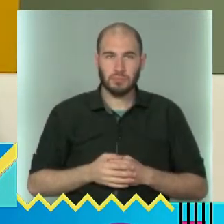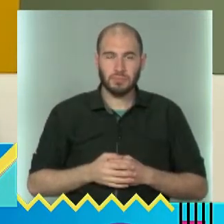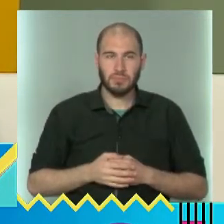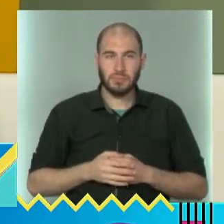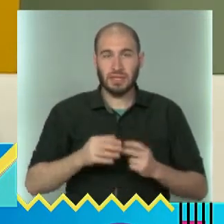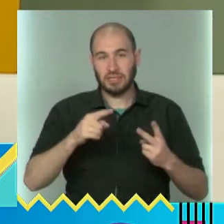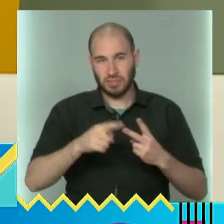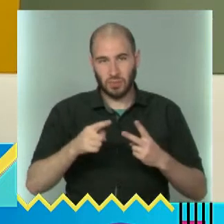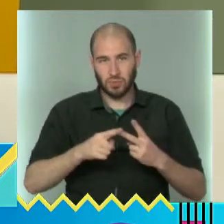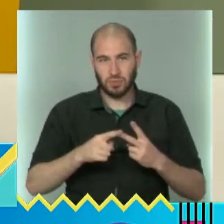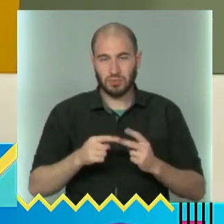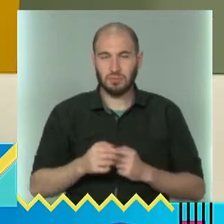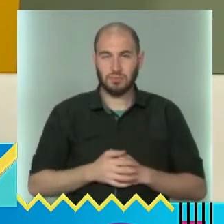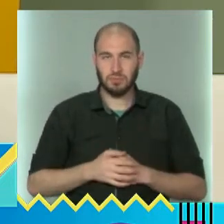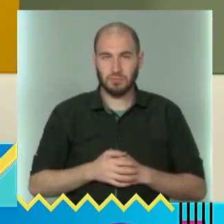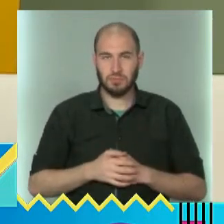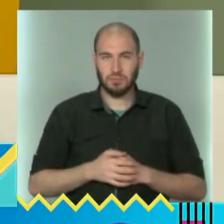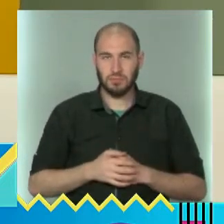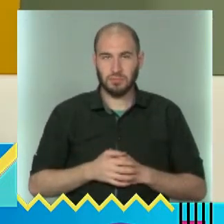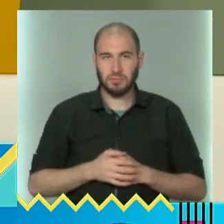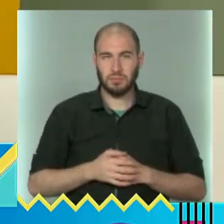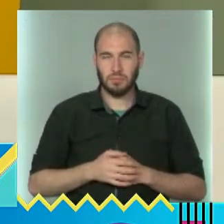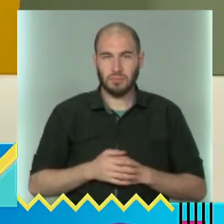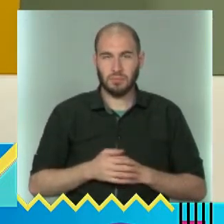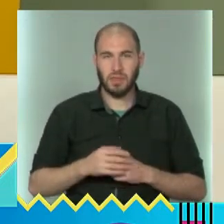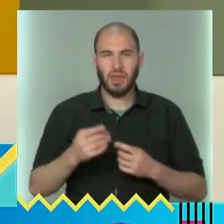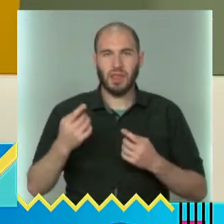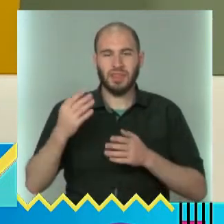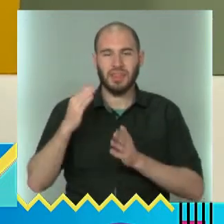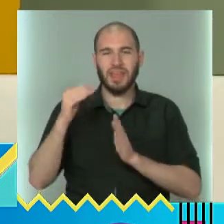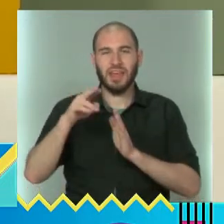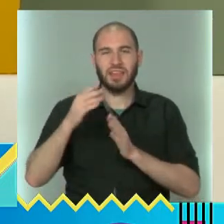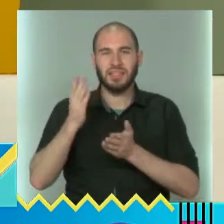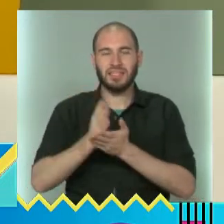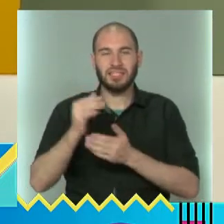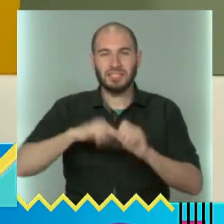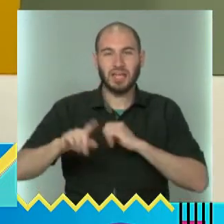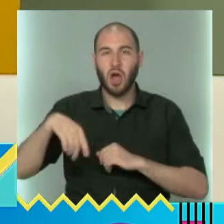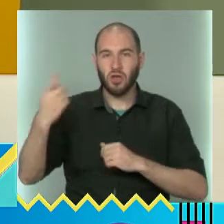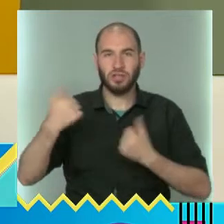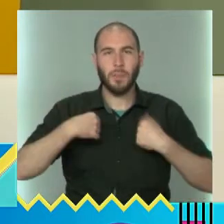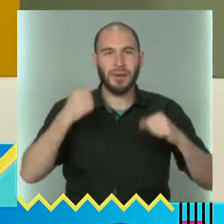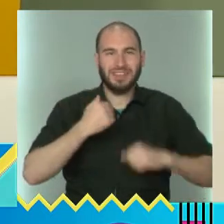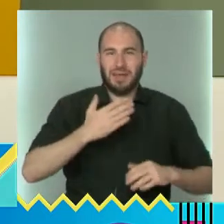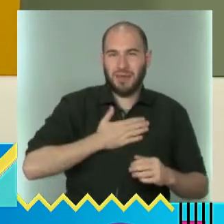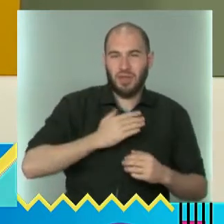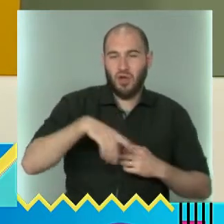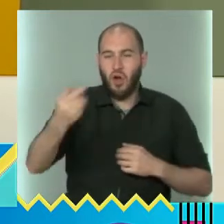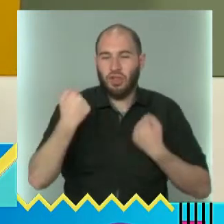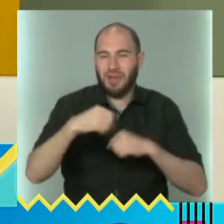digamos, y el segundo tiene que ver con que a diferencia de otras disciplinas, yo practico conmigo, no practico con el